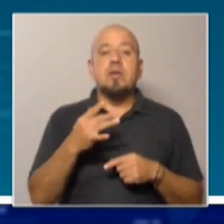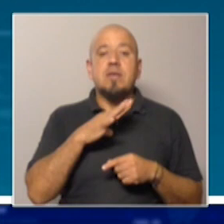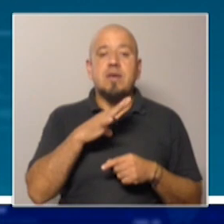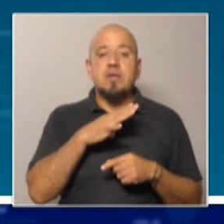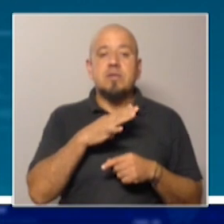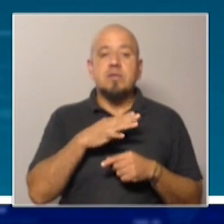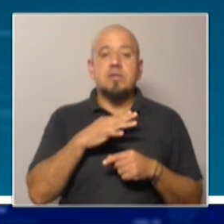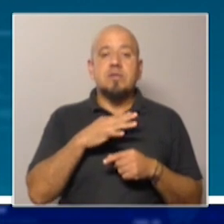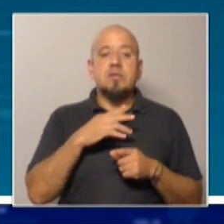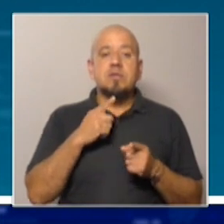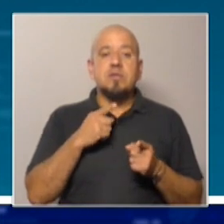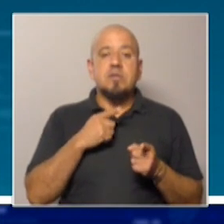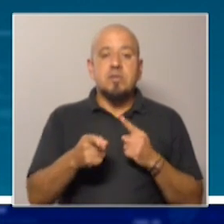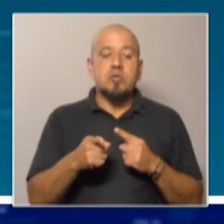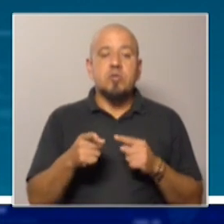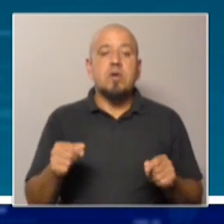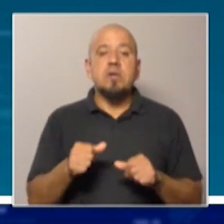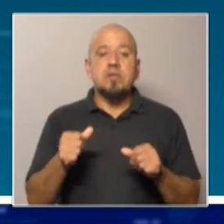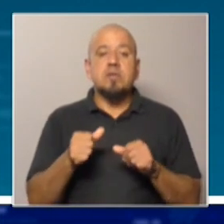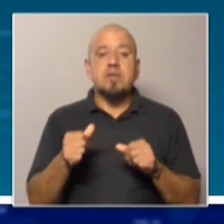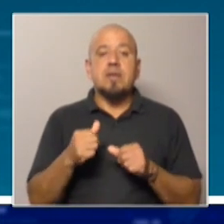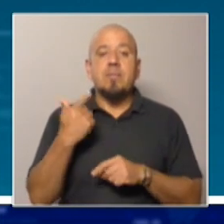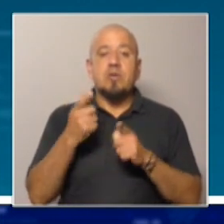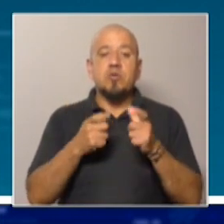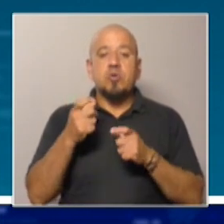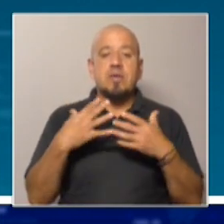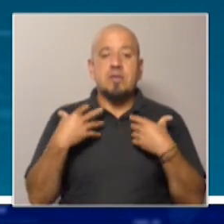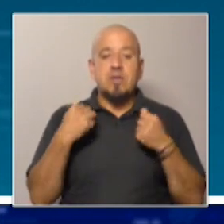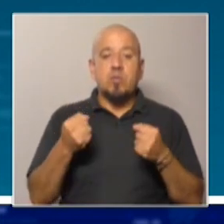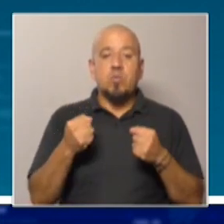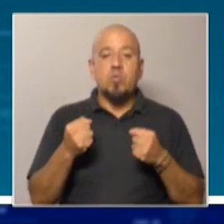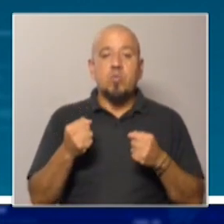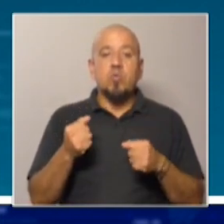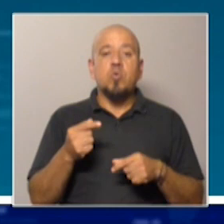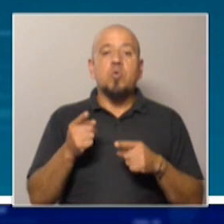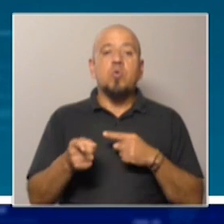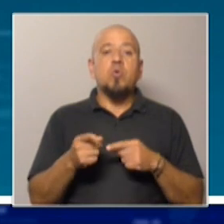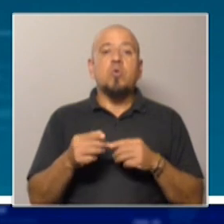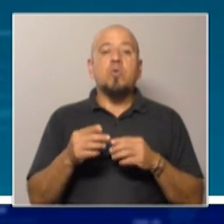caso clínico, eso hace que el personal de salud pueda seguir asistiendo sin necesidad tal vez de